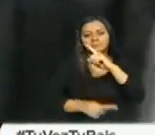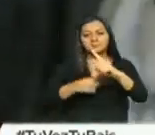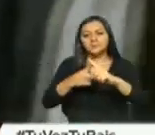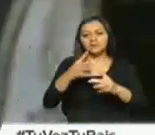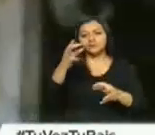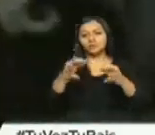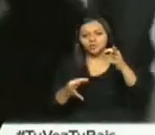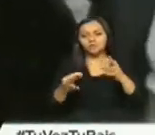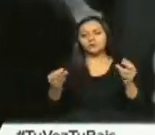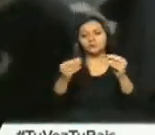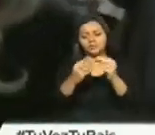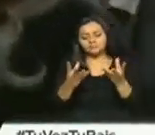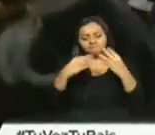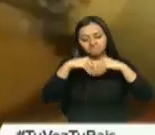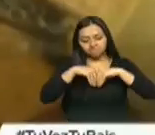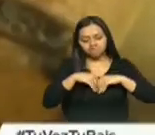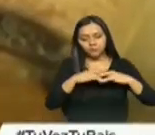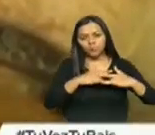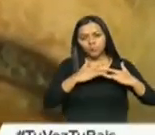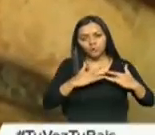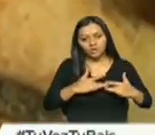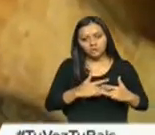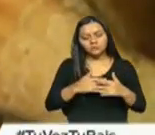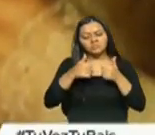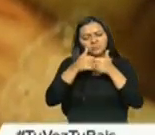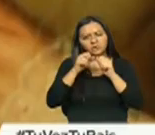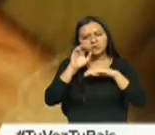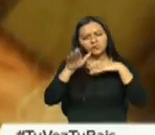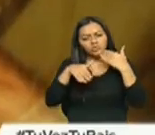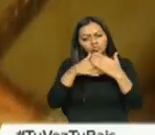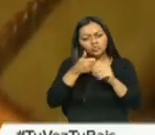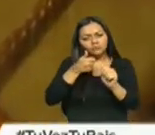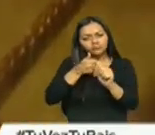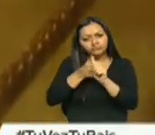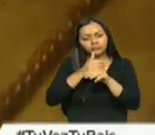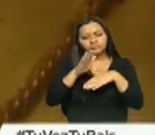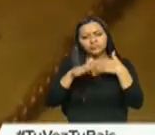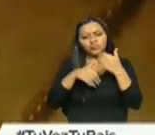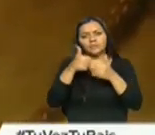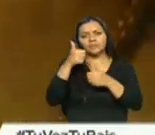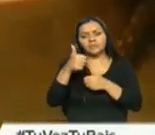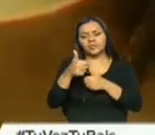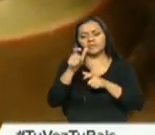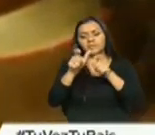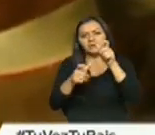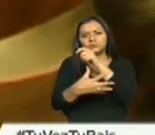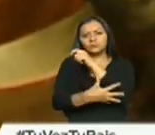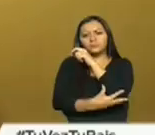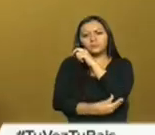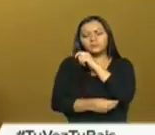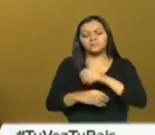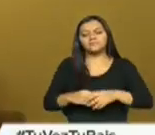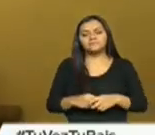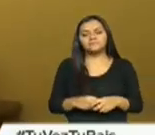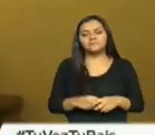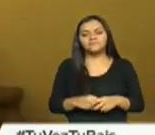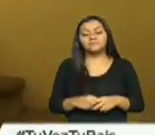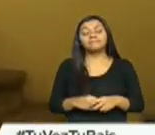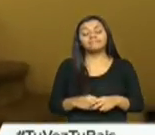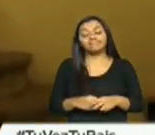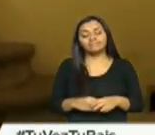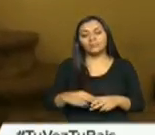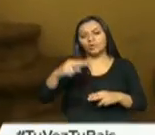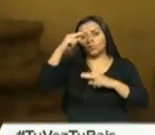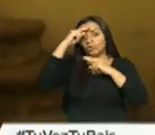de espiritualidad y de un gran acercamiento a la gente pobre y necesitada. En homenaje